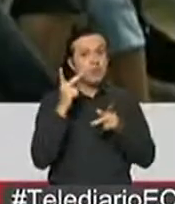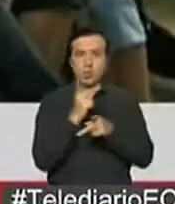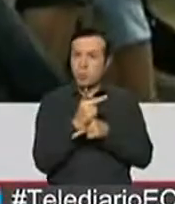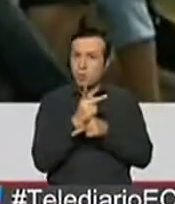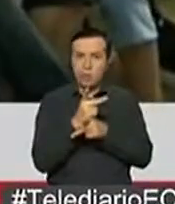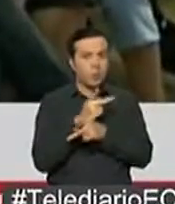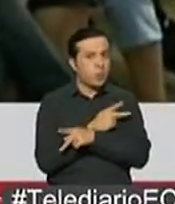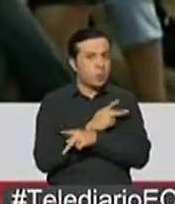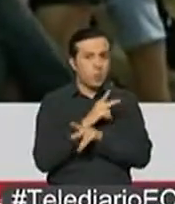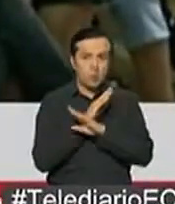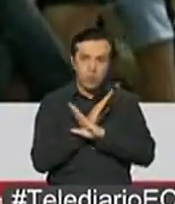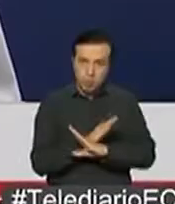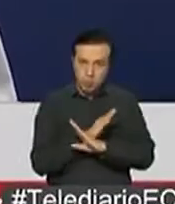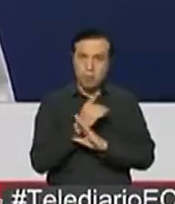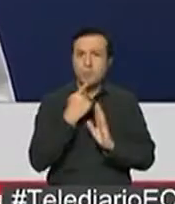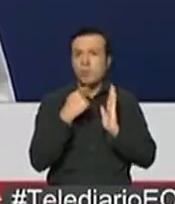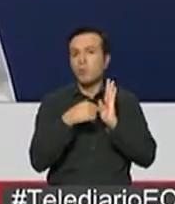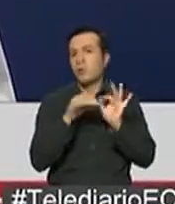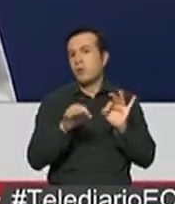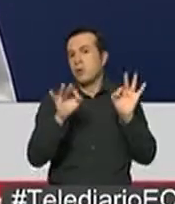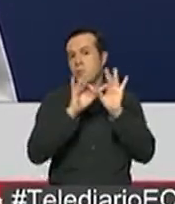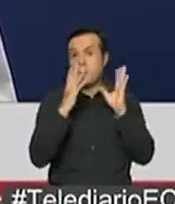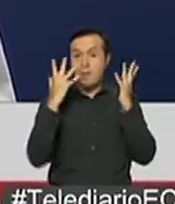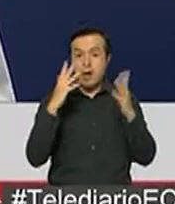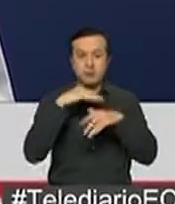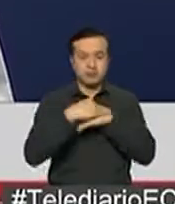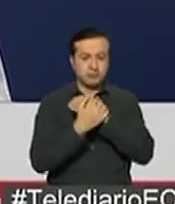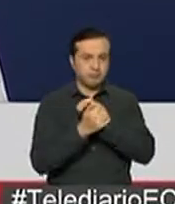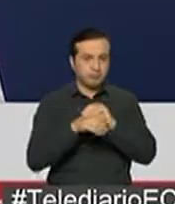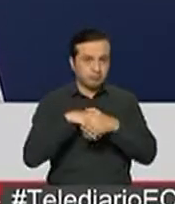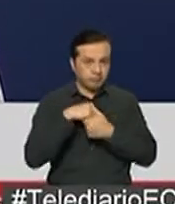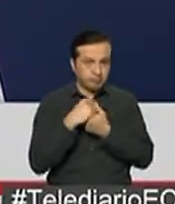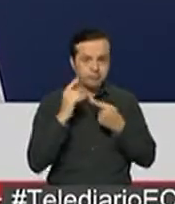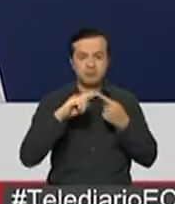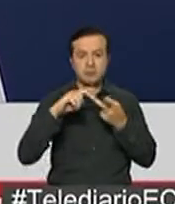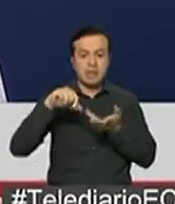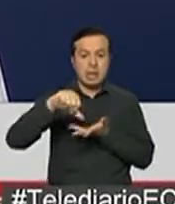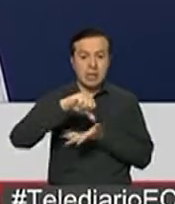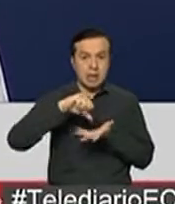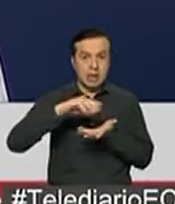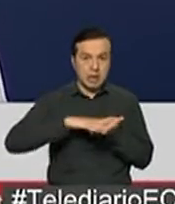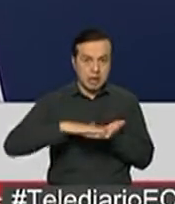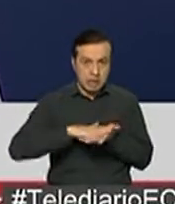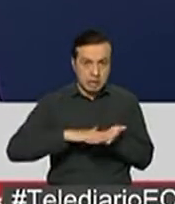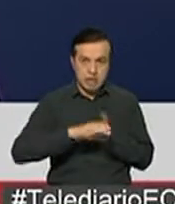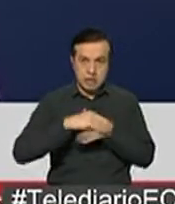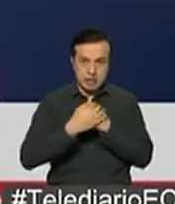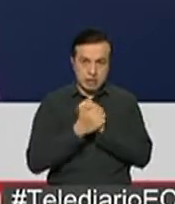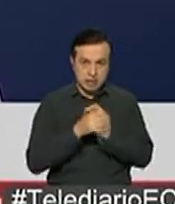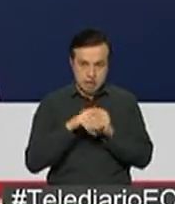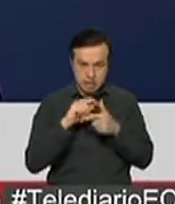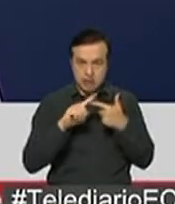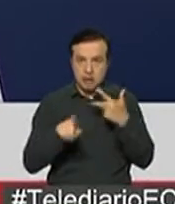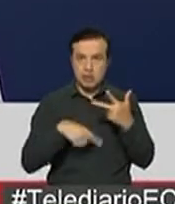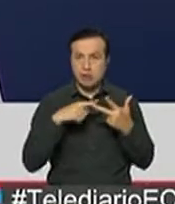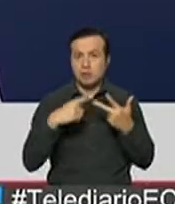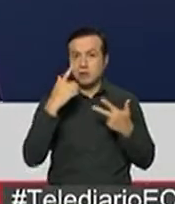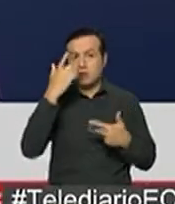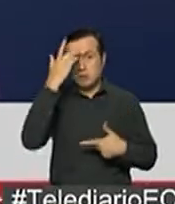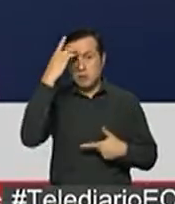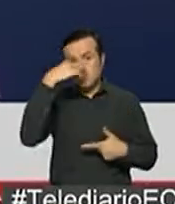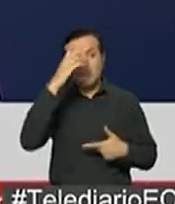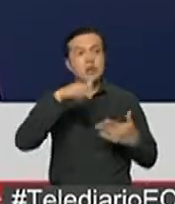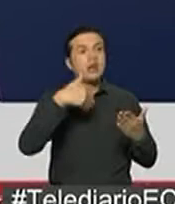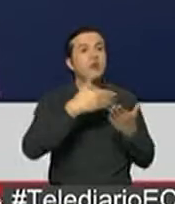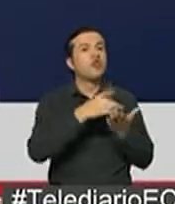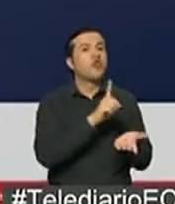precauciones lavado de manos el uso de gel si es que hay síntomas respiratorios de acudir donde el médico